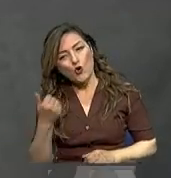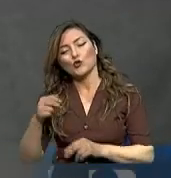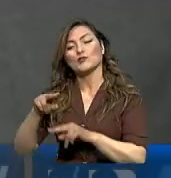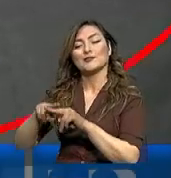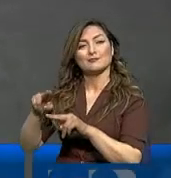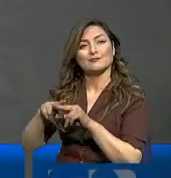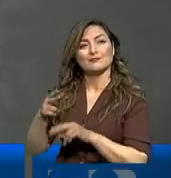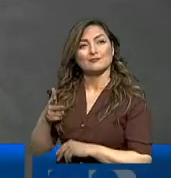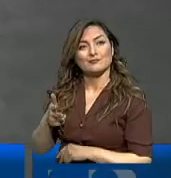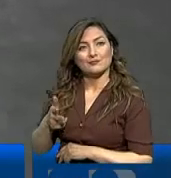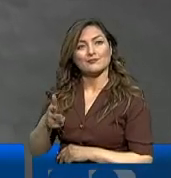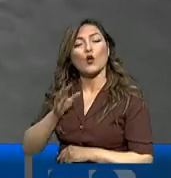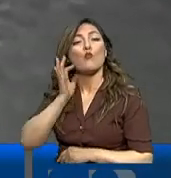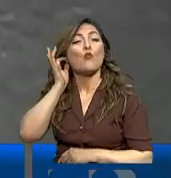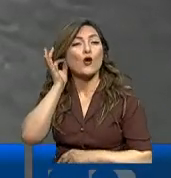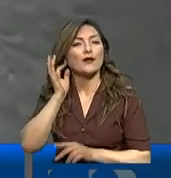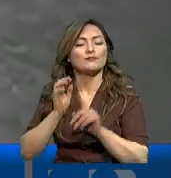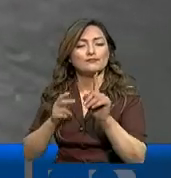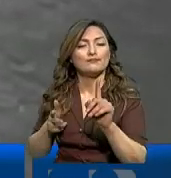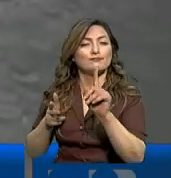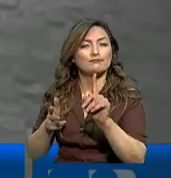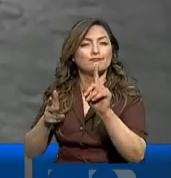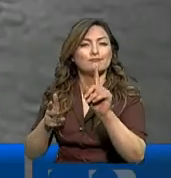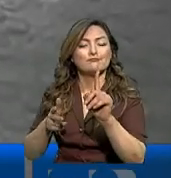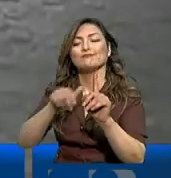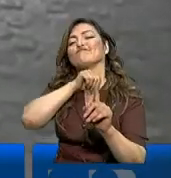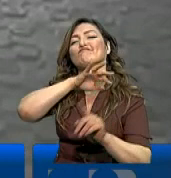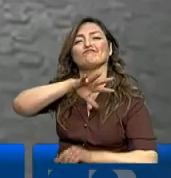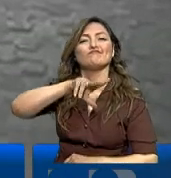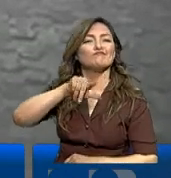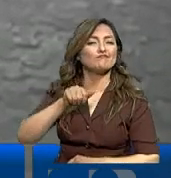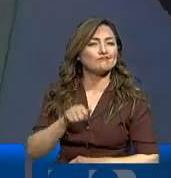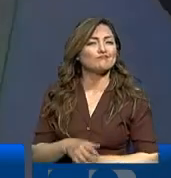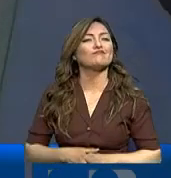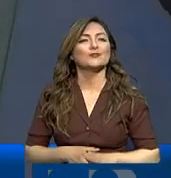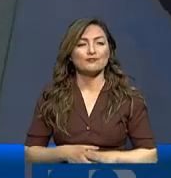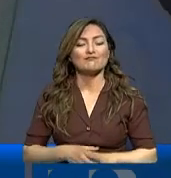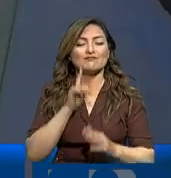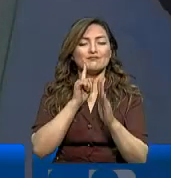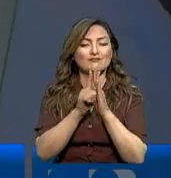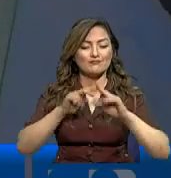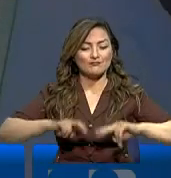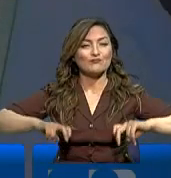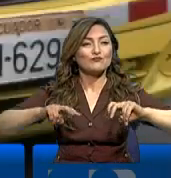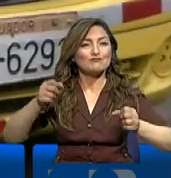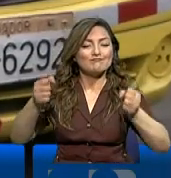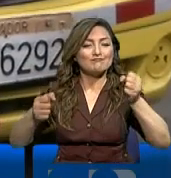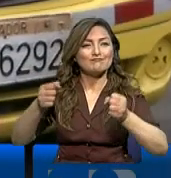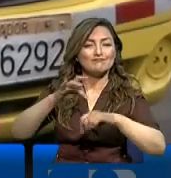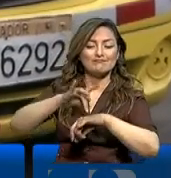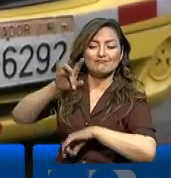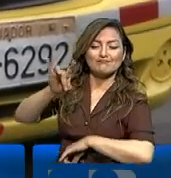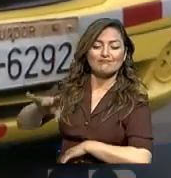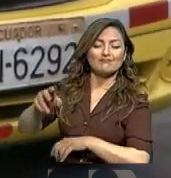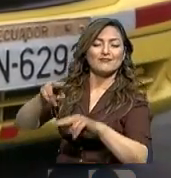el taxi asaltan a una mujer en la calle. Tras las denuncias, la policía inició las investigaciones y encontraron el vehículo abandonado.